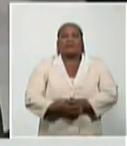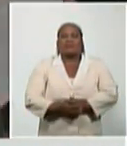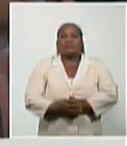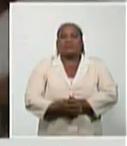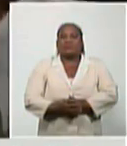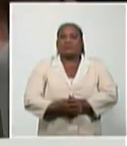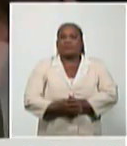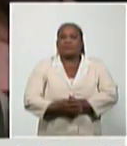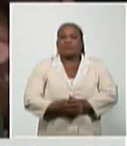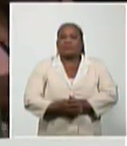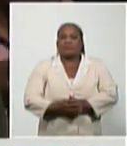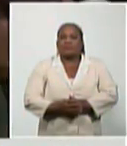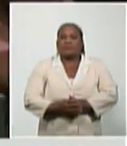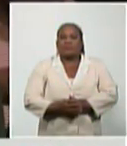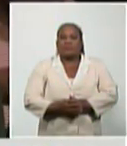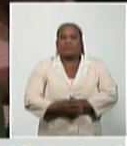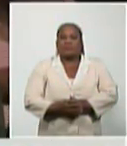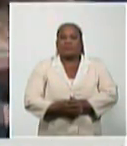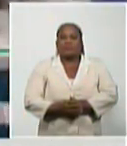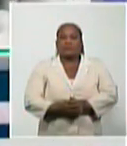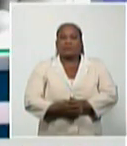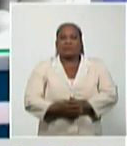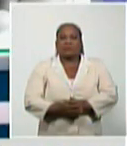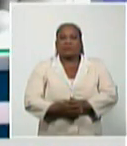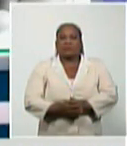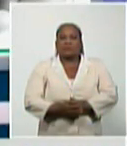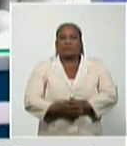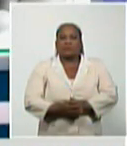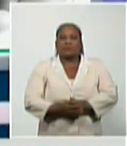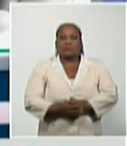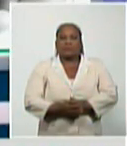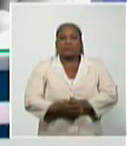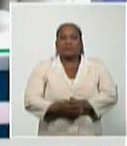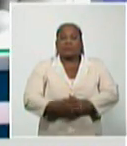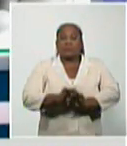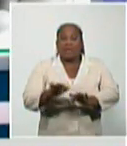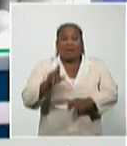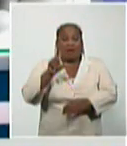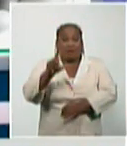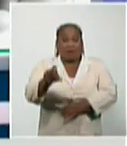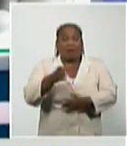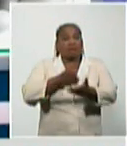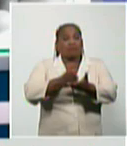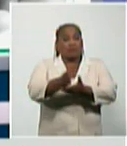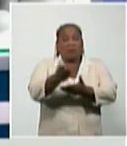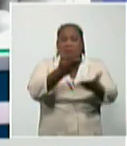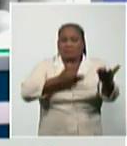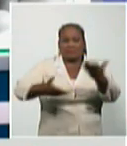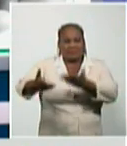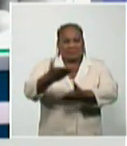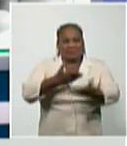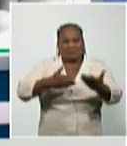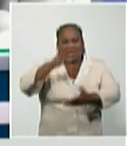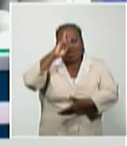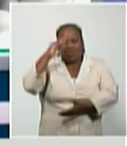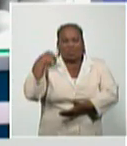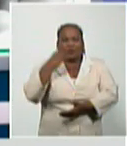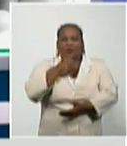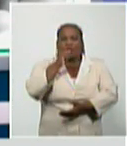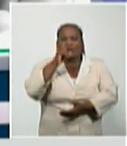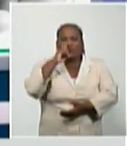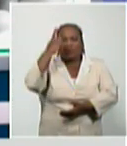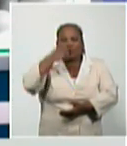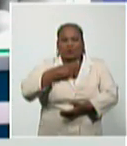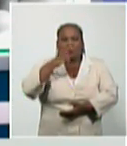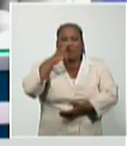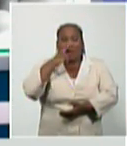Sistema Informativo de la Televisión Cubana. Y ya en los finales seguimos intercambiando con el doctor Francisco Durán García,